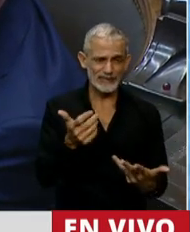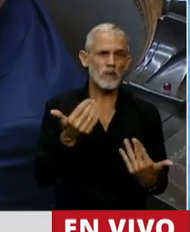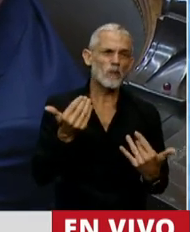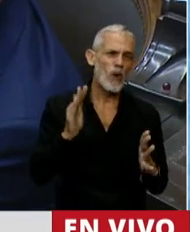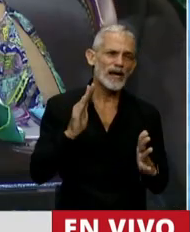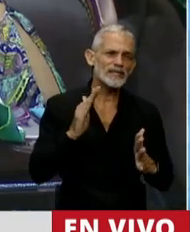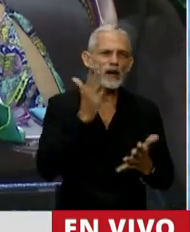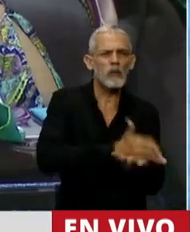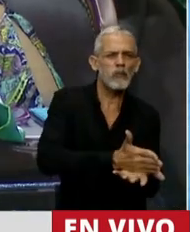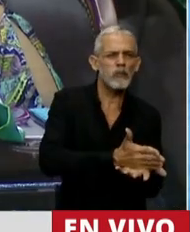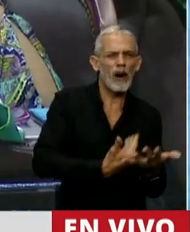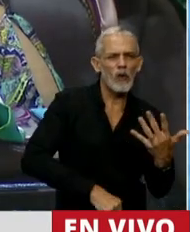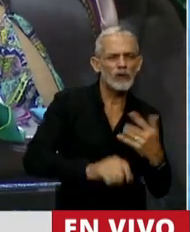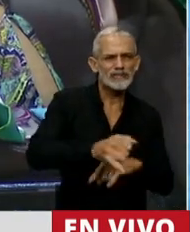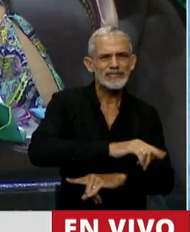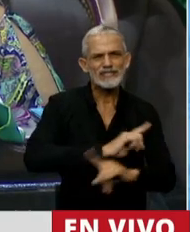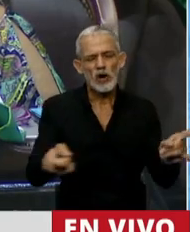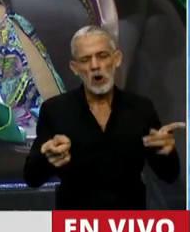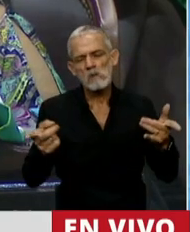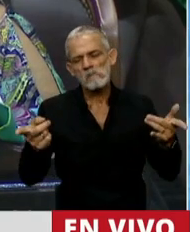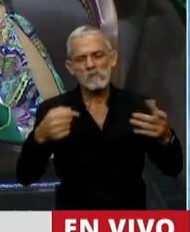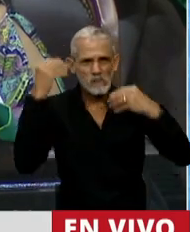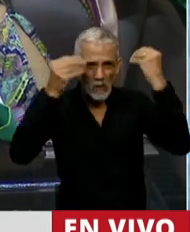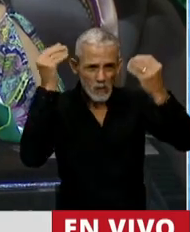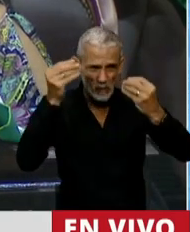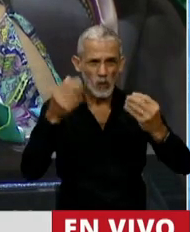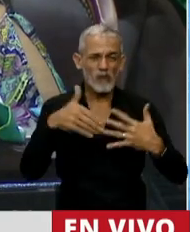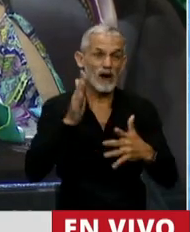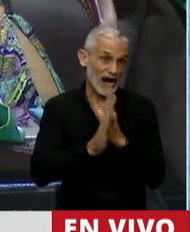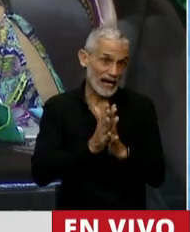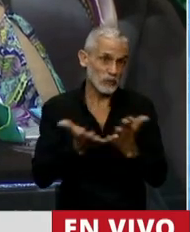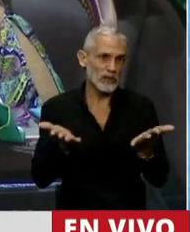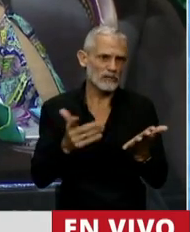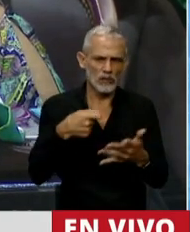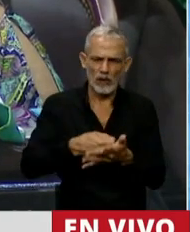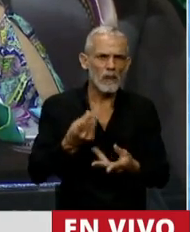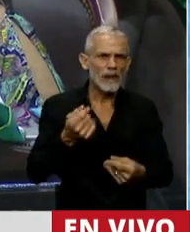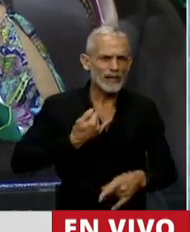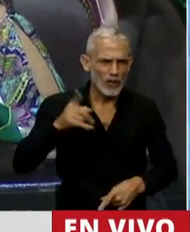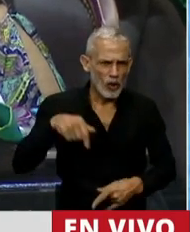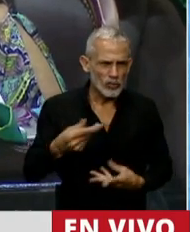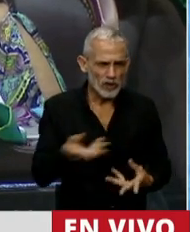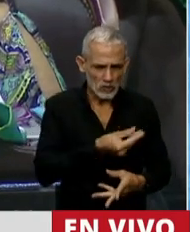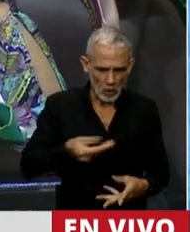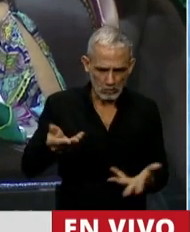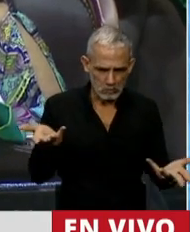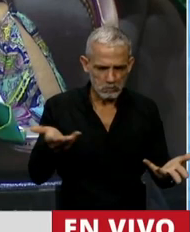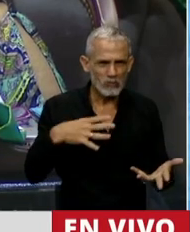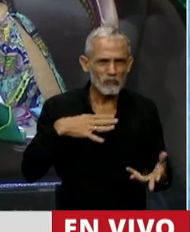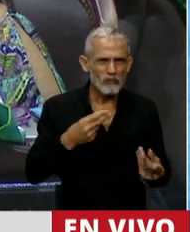puede ser punible o no punible. Me preocupa de que va a ser gratuito. ¿De dónde vamos a sacar los recursos cuando estoy